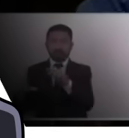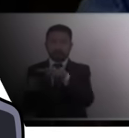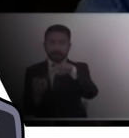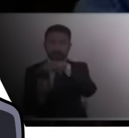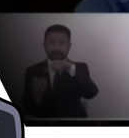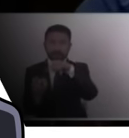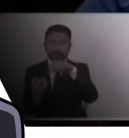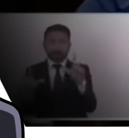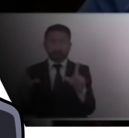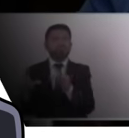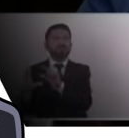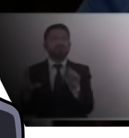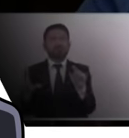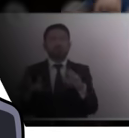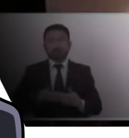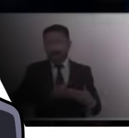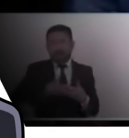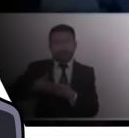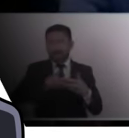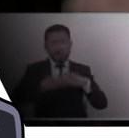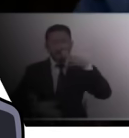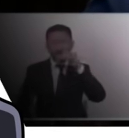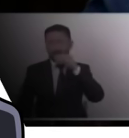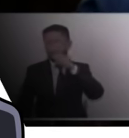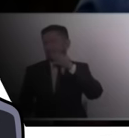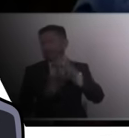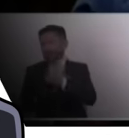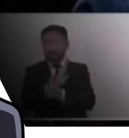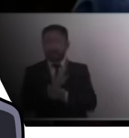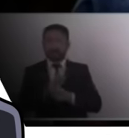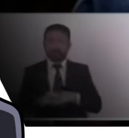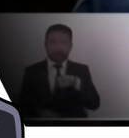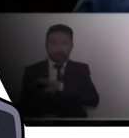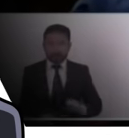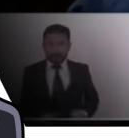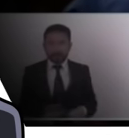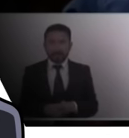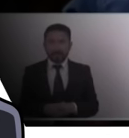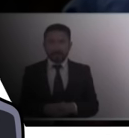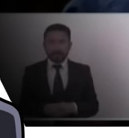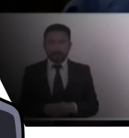varios de ellos, que sería el título de hijo mentirosísimo del Salvador.